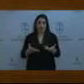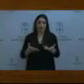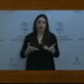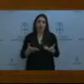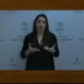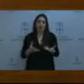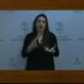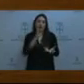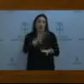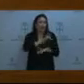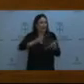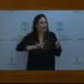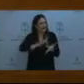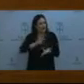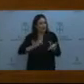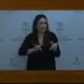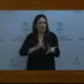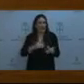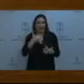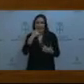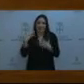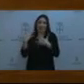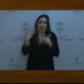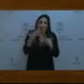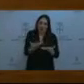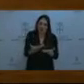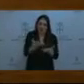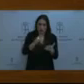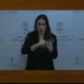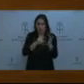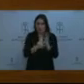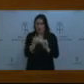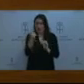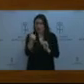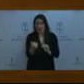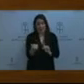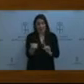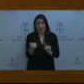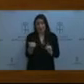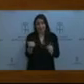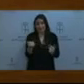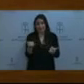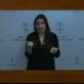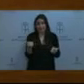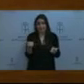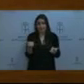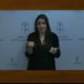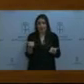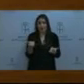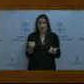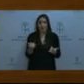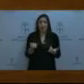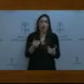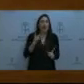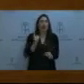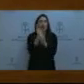con una crisis ya que va para una década, en la que el sistema capitalista precariza, en la que el sistema capitalista carga las tintas contra